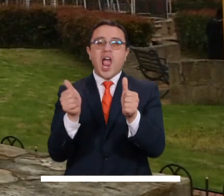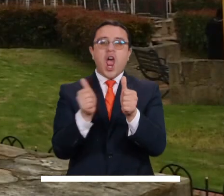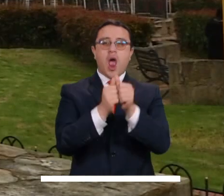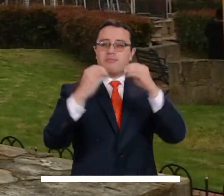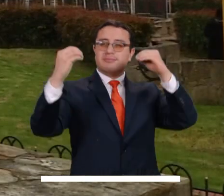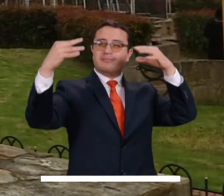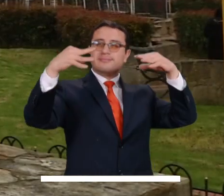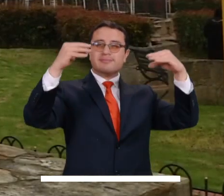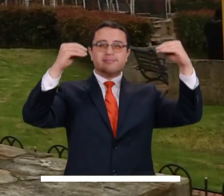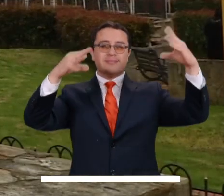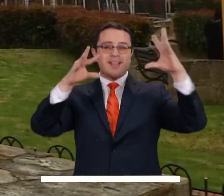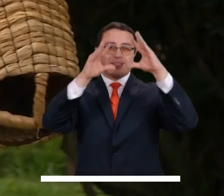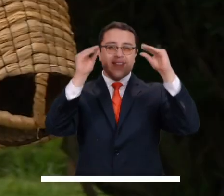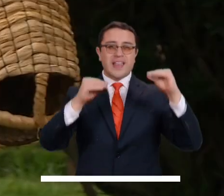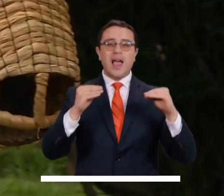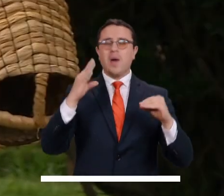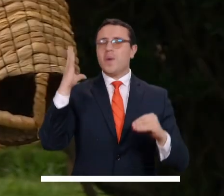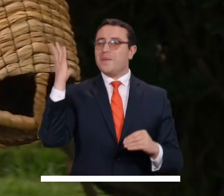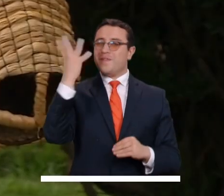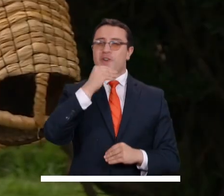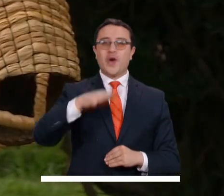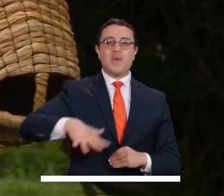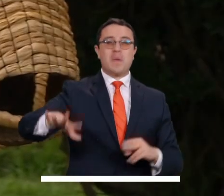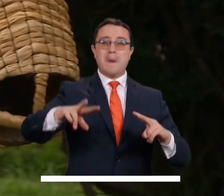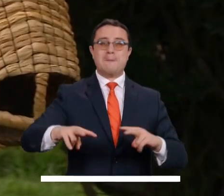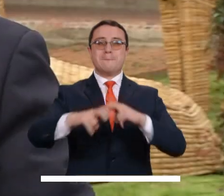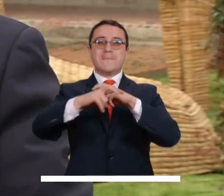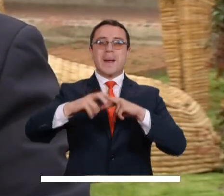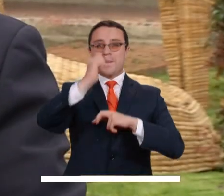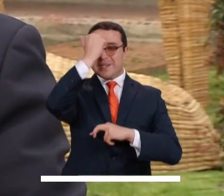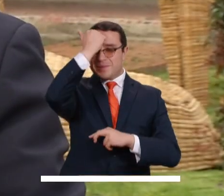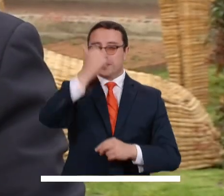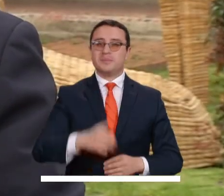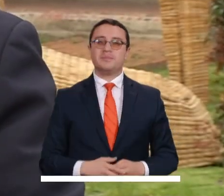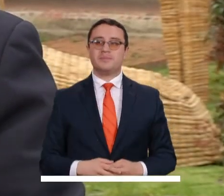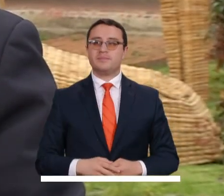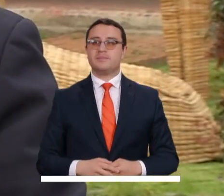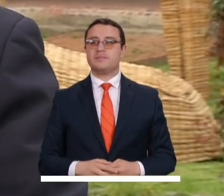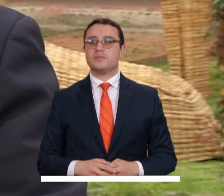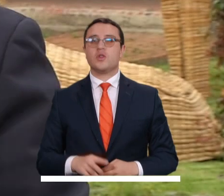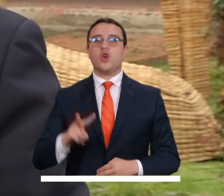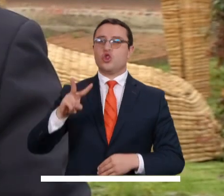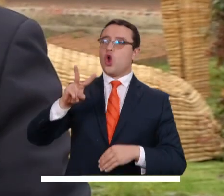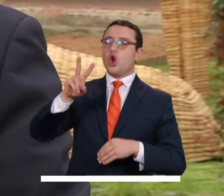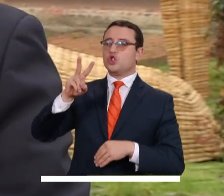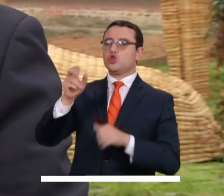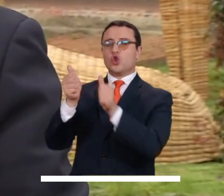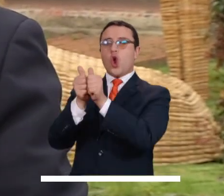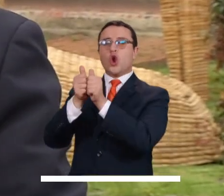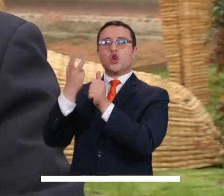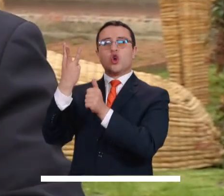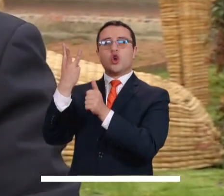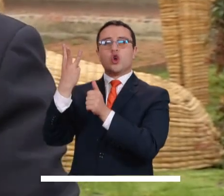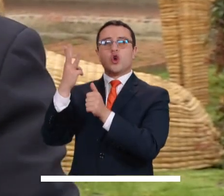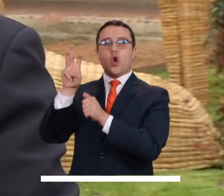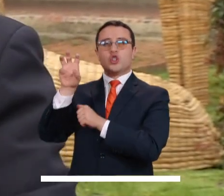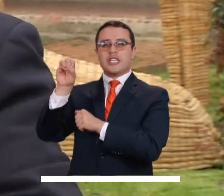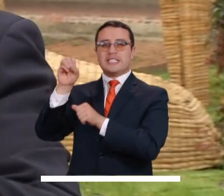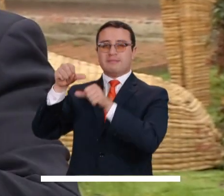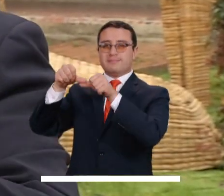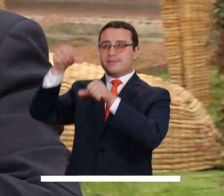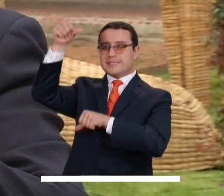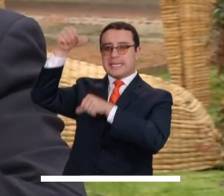que adornará gran parte del parque principal. 2,50, 2,80 centímetros de altura y sobre todo